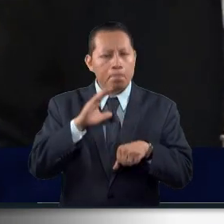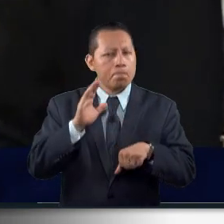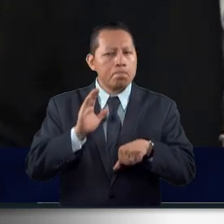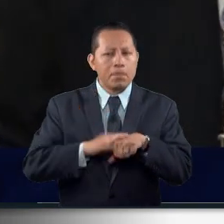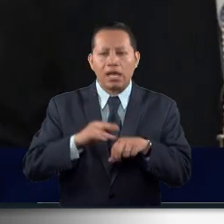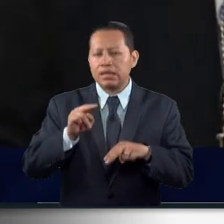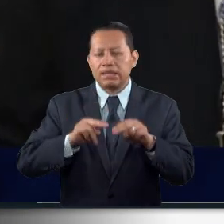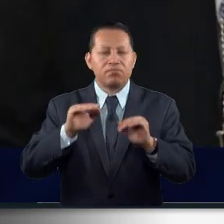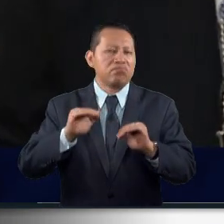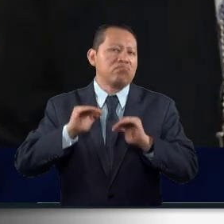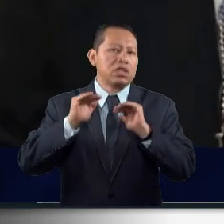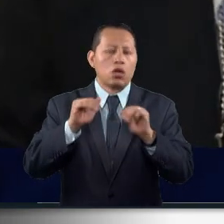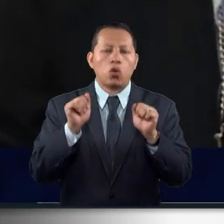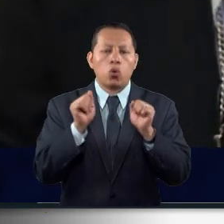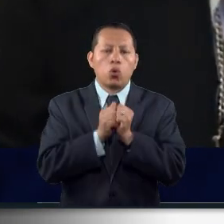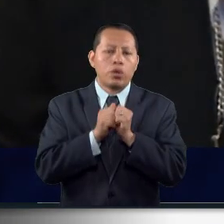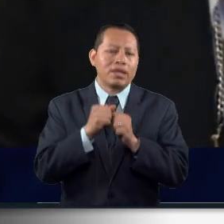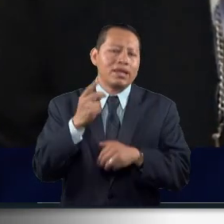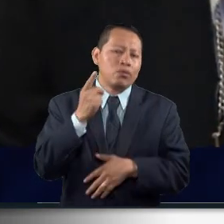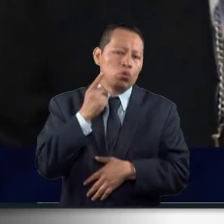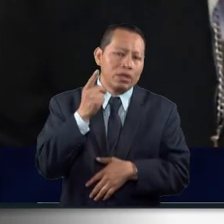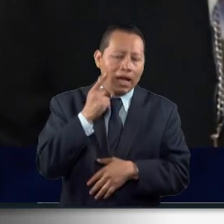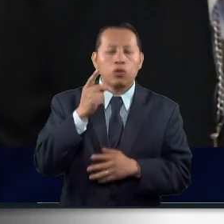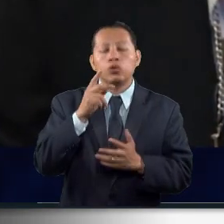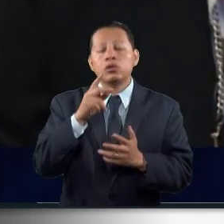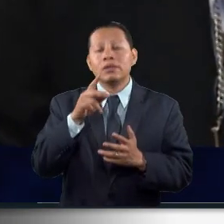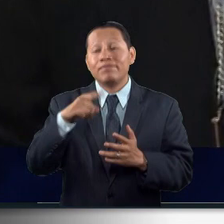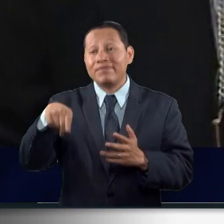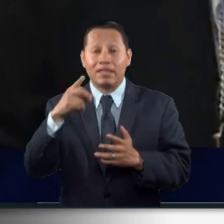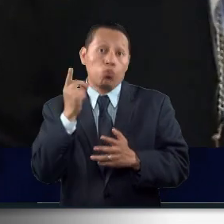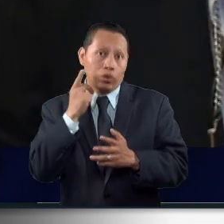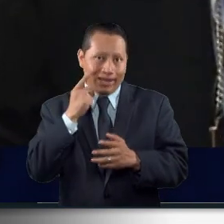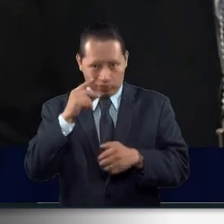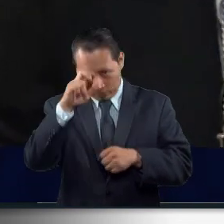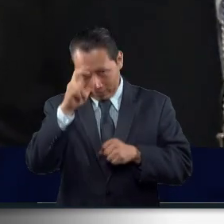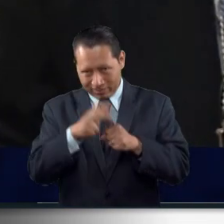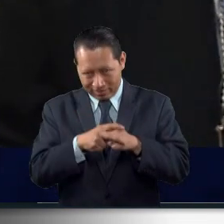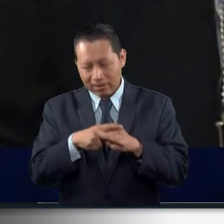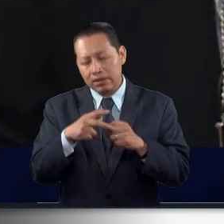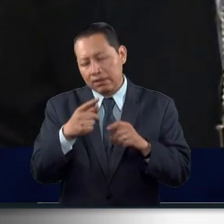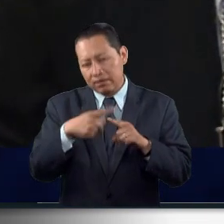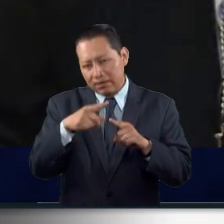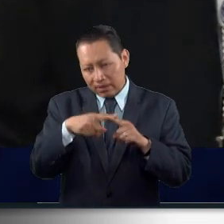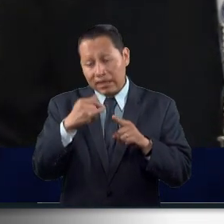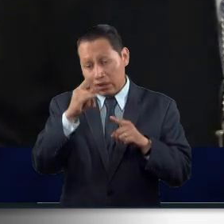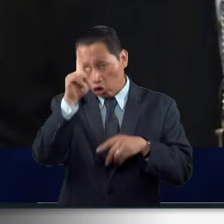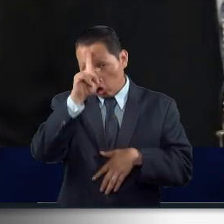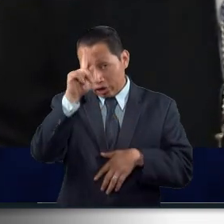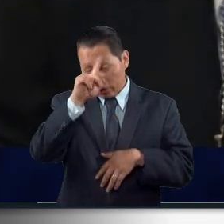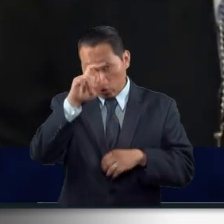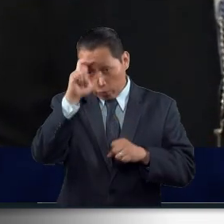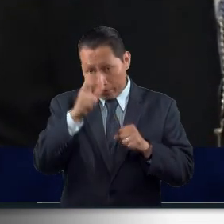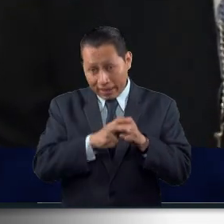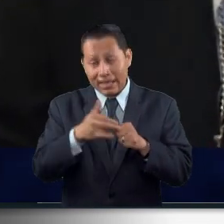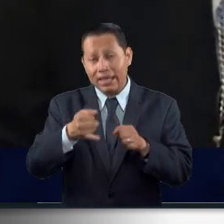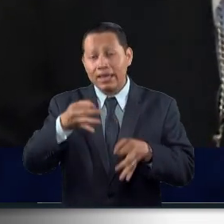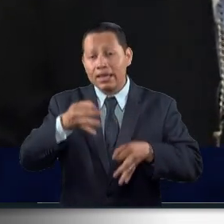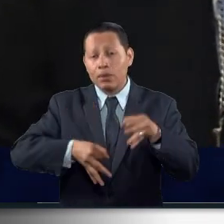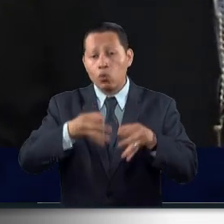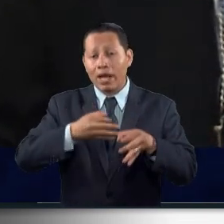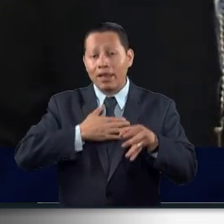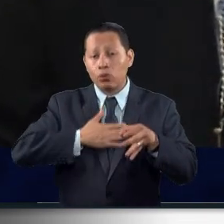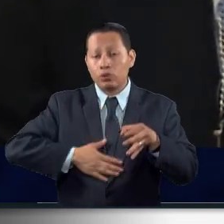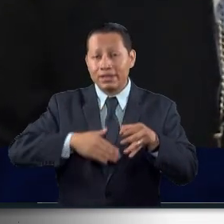los eurodiputados, con los europarlamentarios, con el Consejo Europeo e inclusive con el Tribunal de Justicia